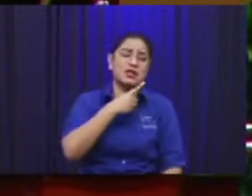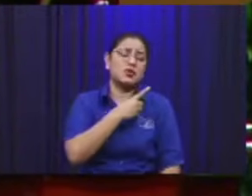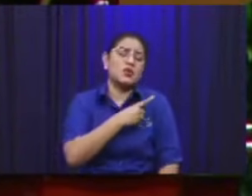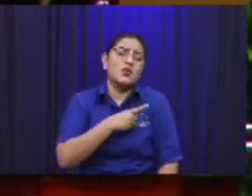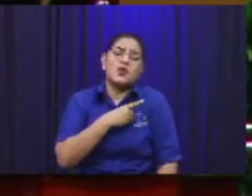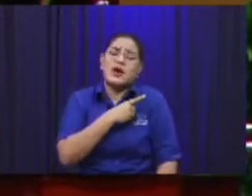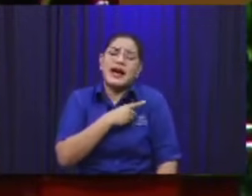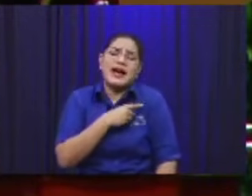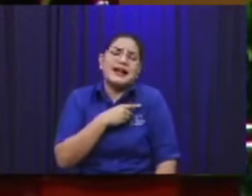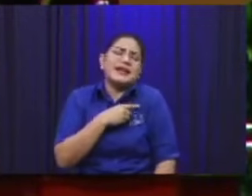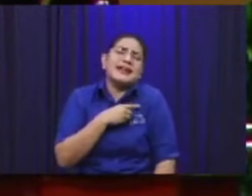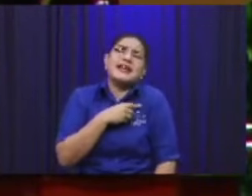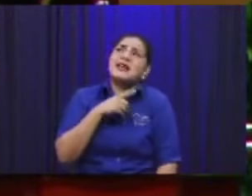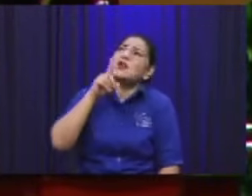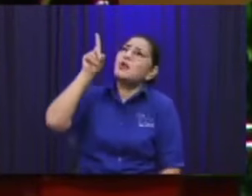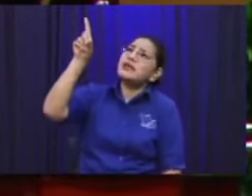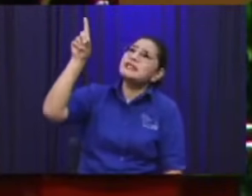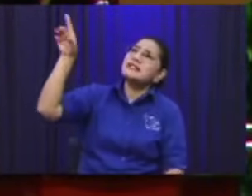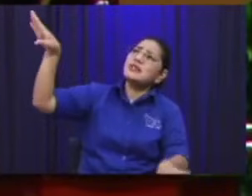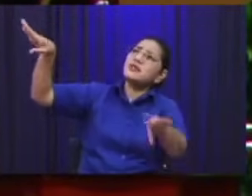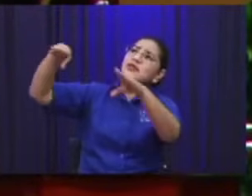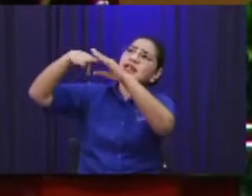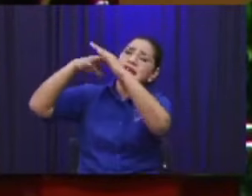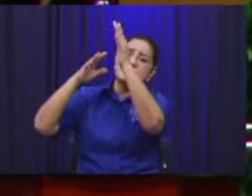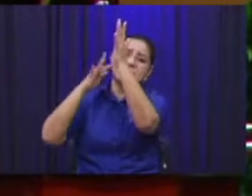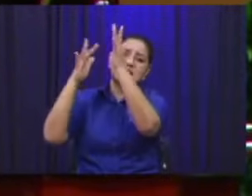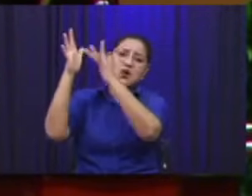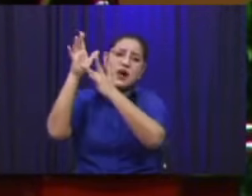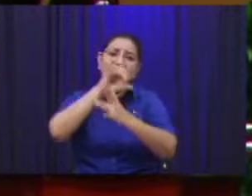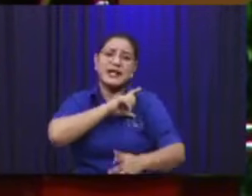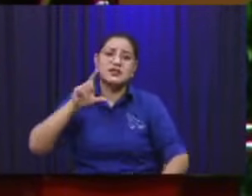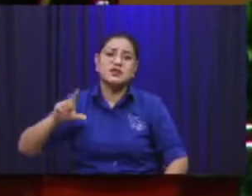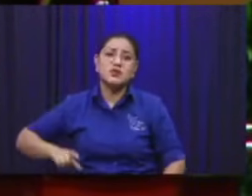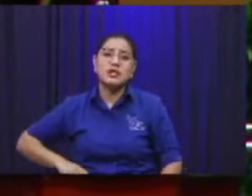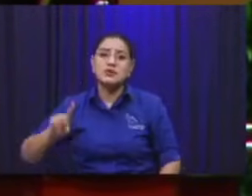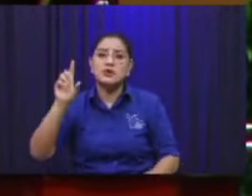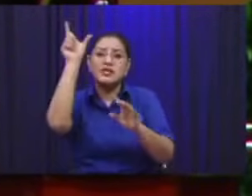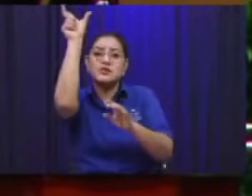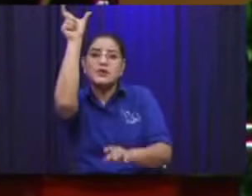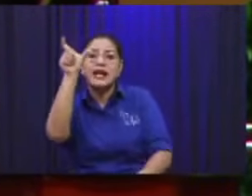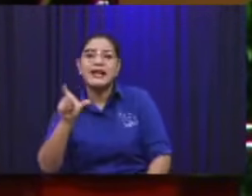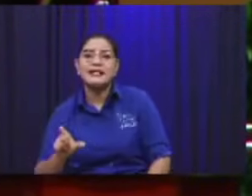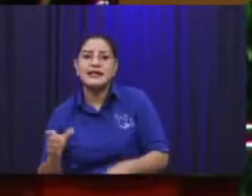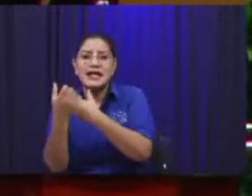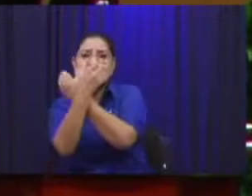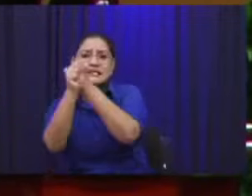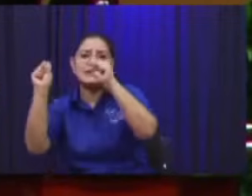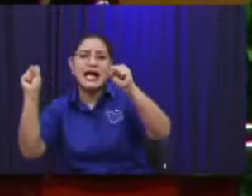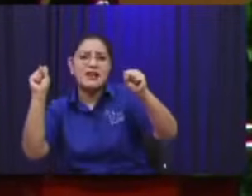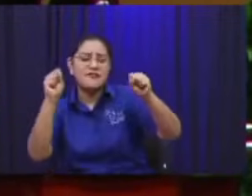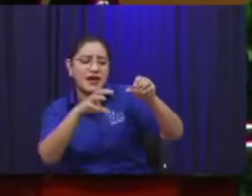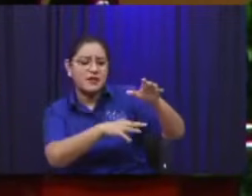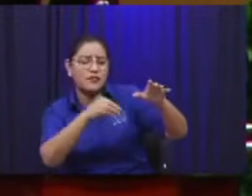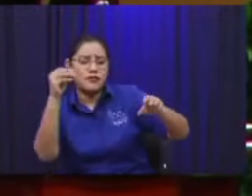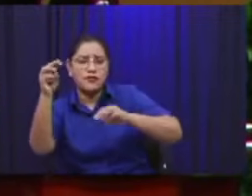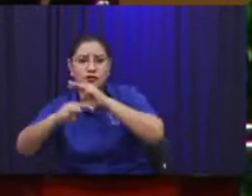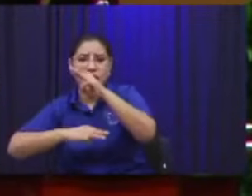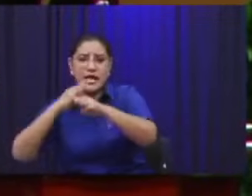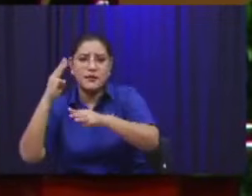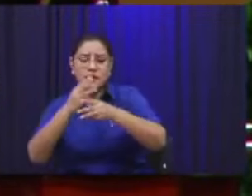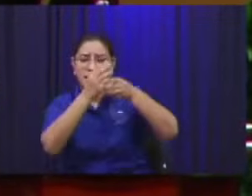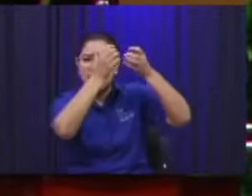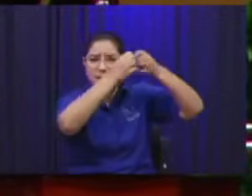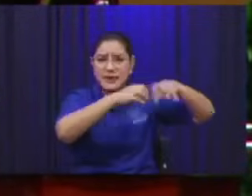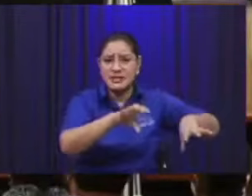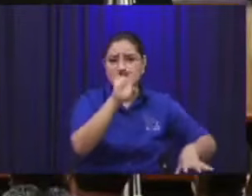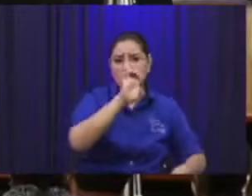casarte con señor jesucristo que no solamente eres una entidad salvada del mundo y de la perdición